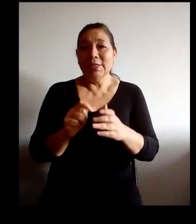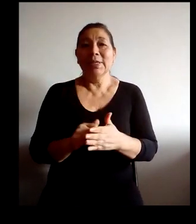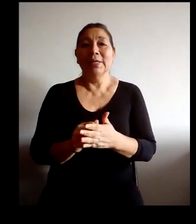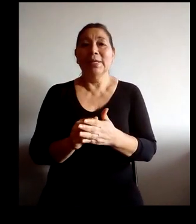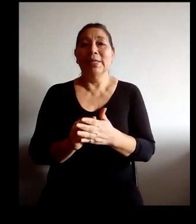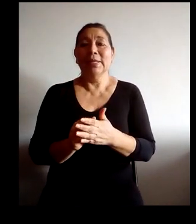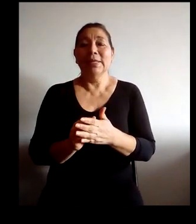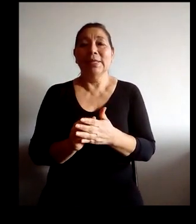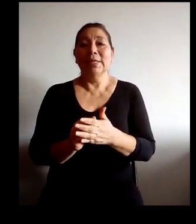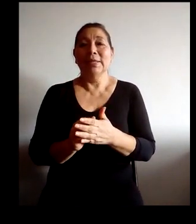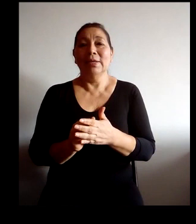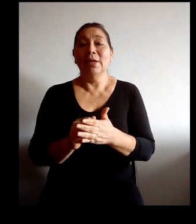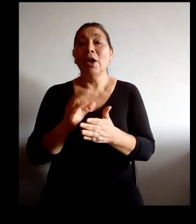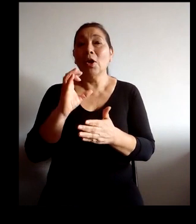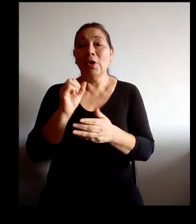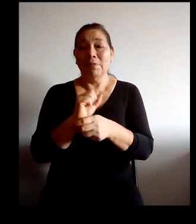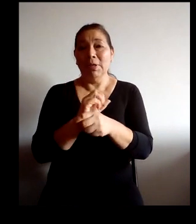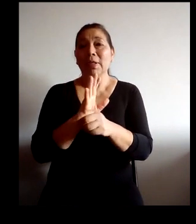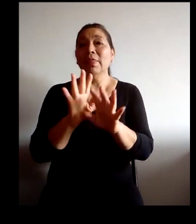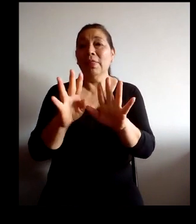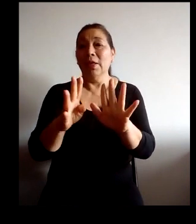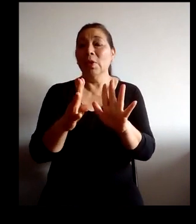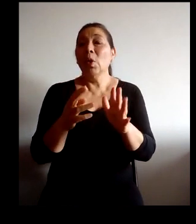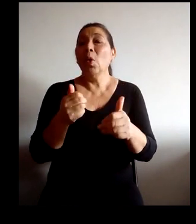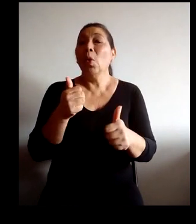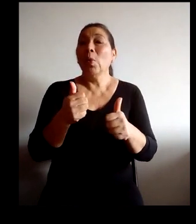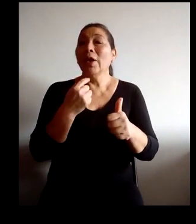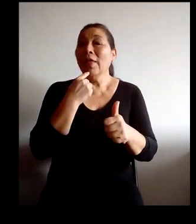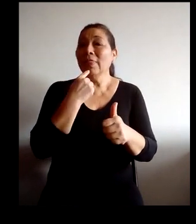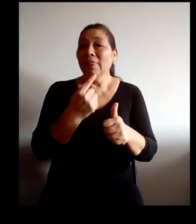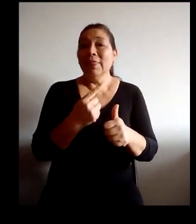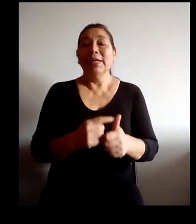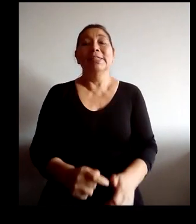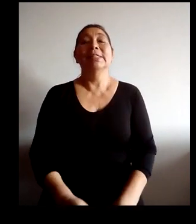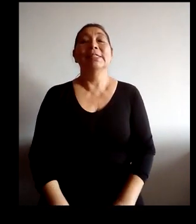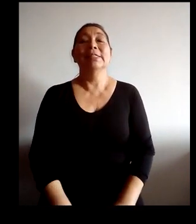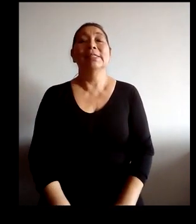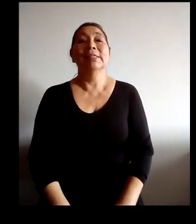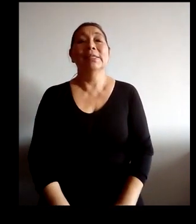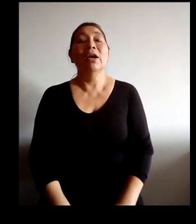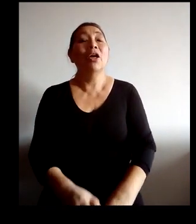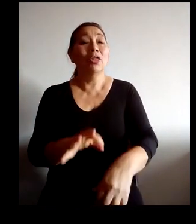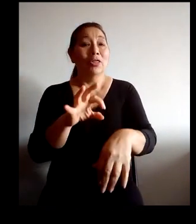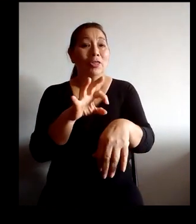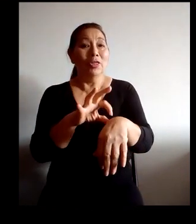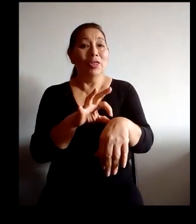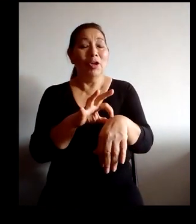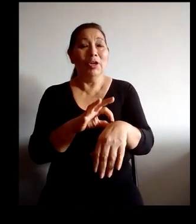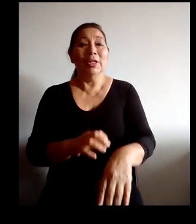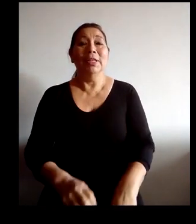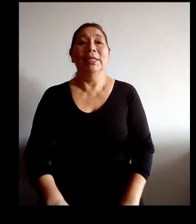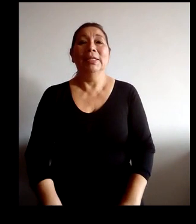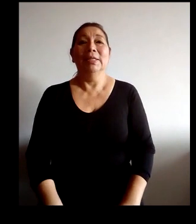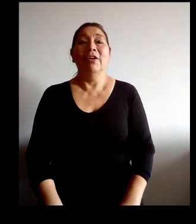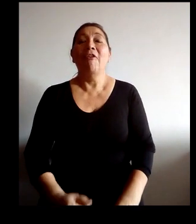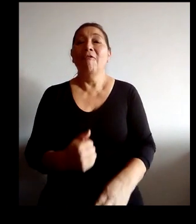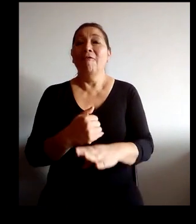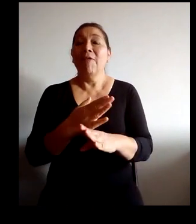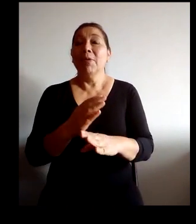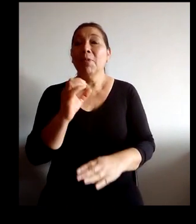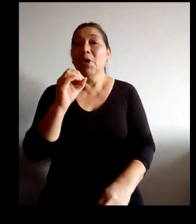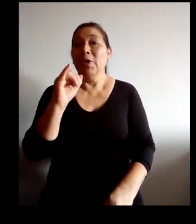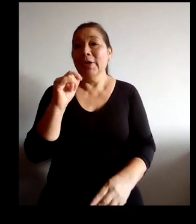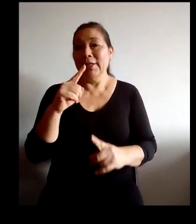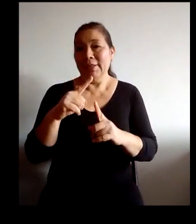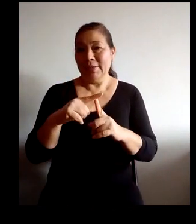los médicos y a la metodología OIT, pedimos que nos señalen cuál es la metodología que se debe